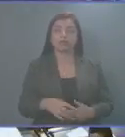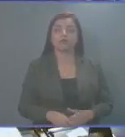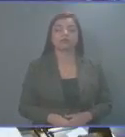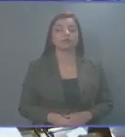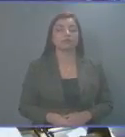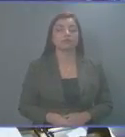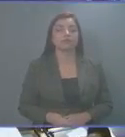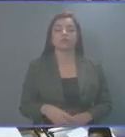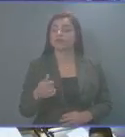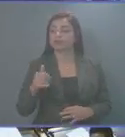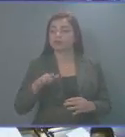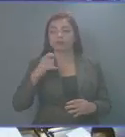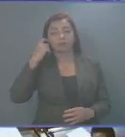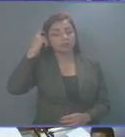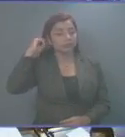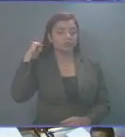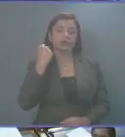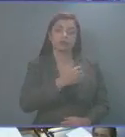Gracias, presidente.